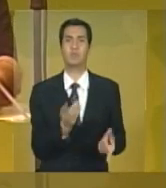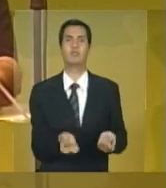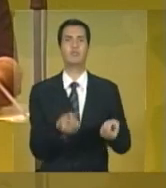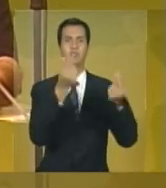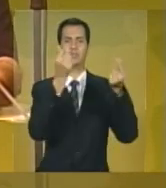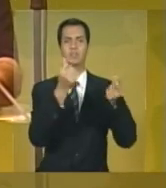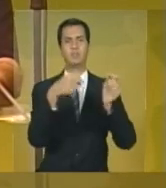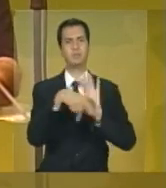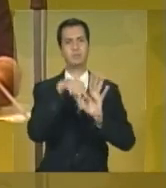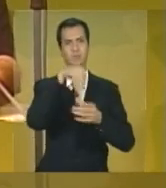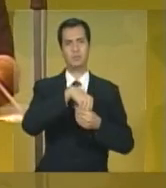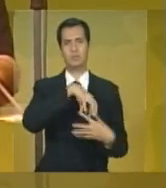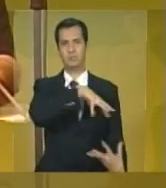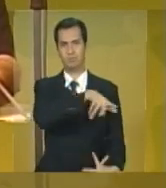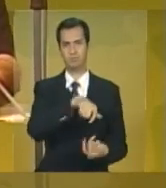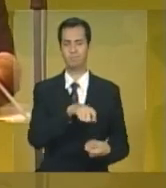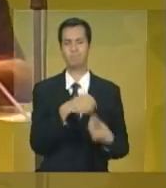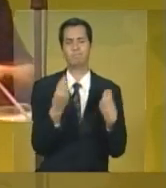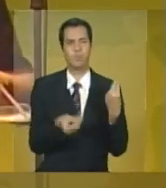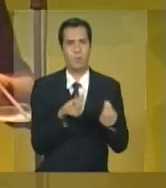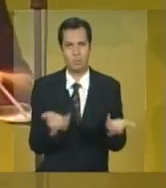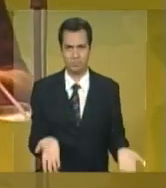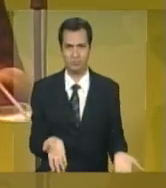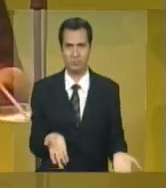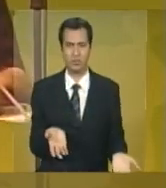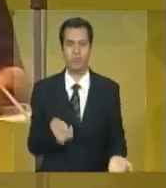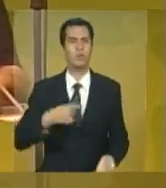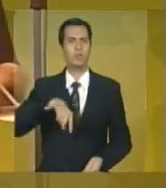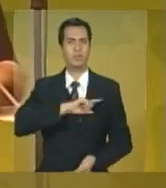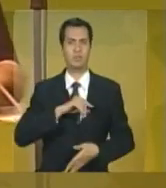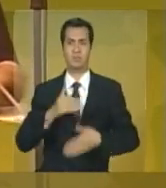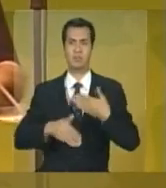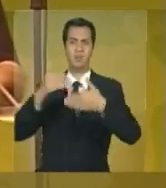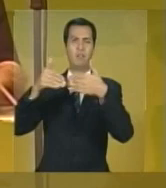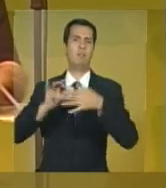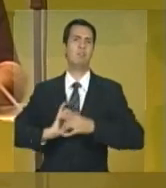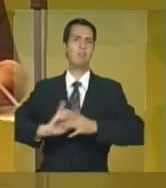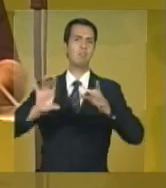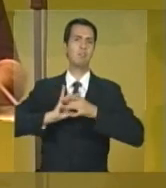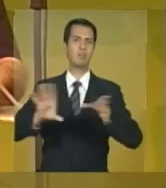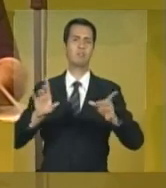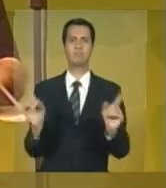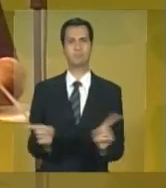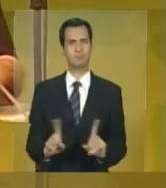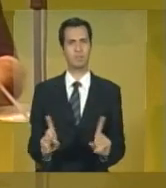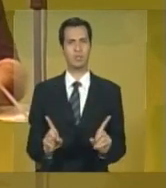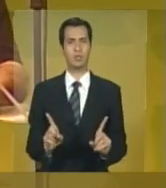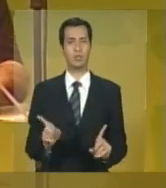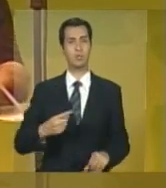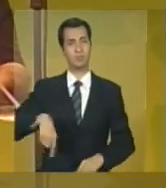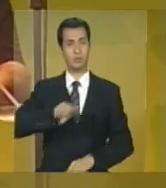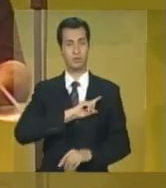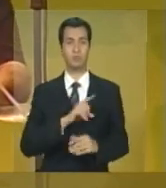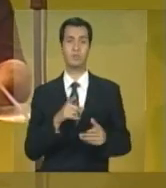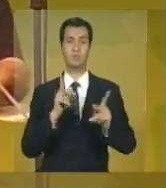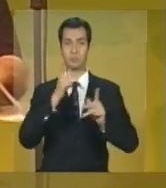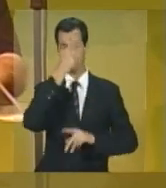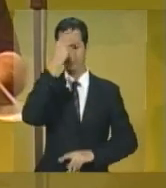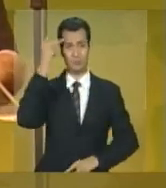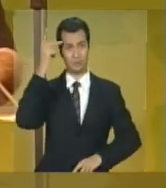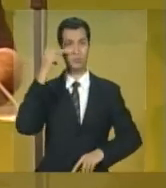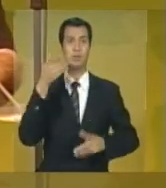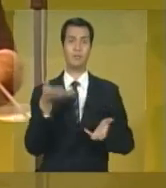planeta. No creemos en el modelo de crecer sin límite. Si todos queremos vivir como viven